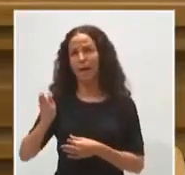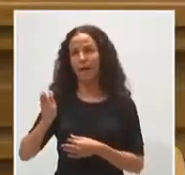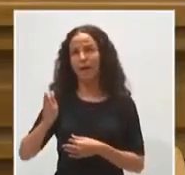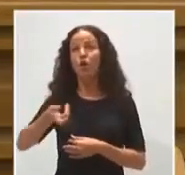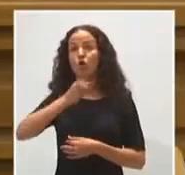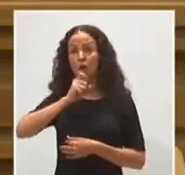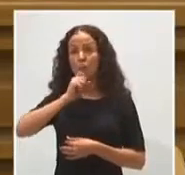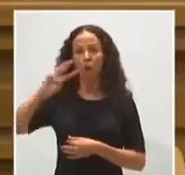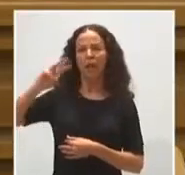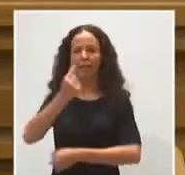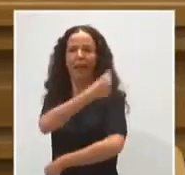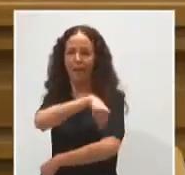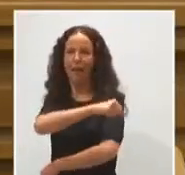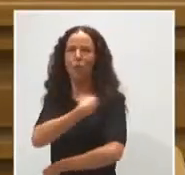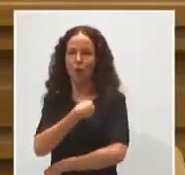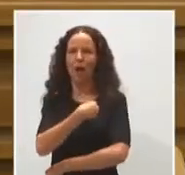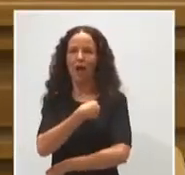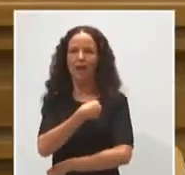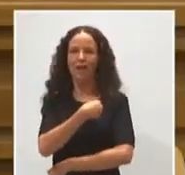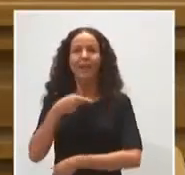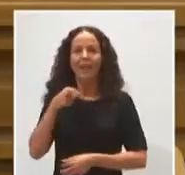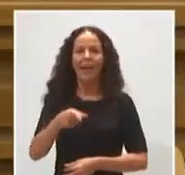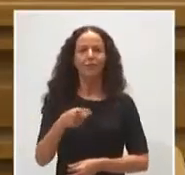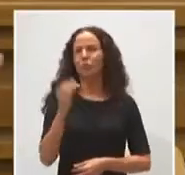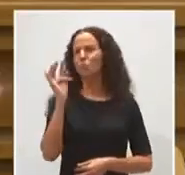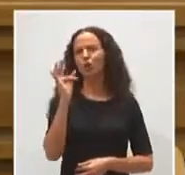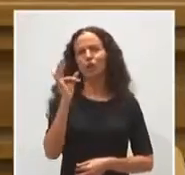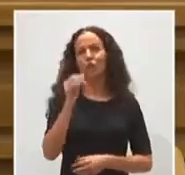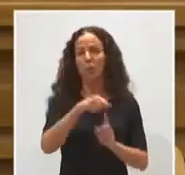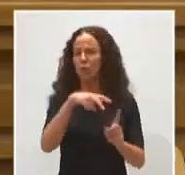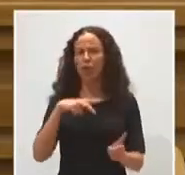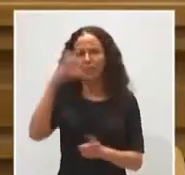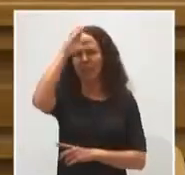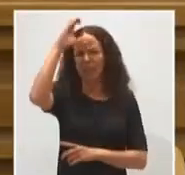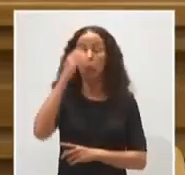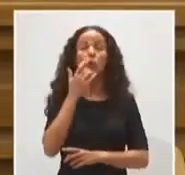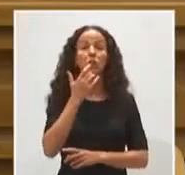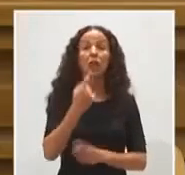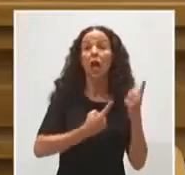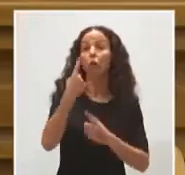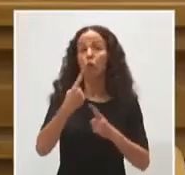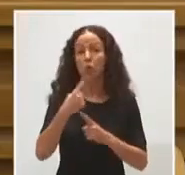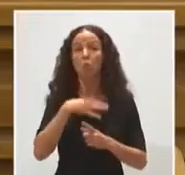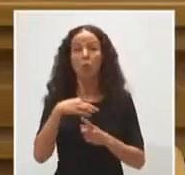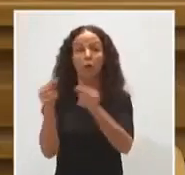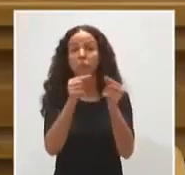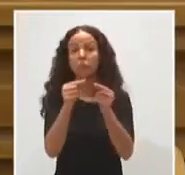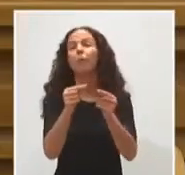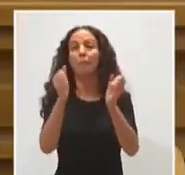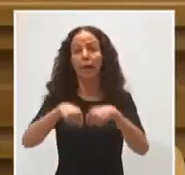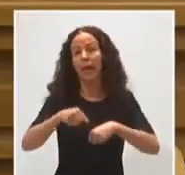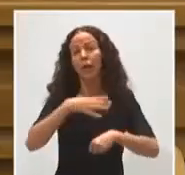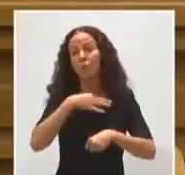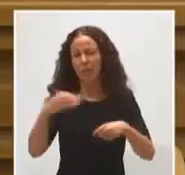tercera dosis que tiene todos los parabienes desde el punto de vista científico si alguien lo quiere discutir sinceramente podemos entrar en un sinfín de